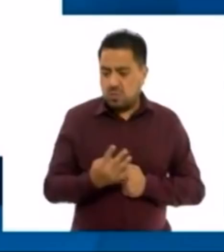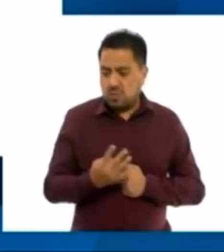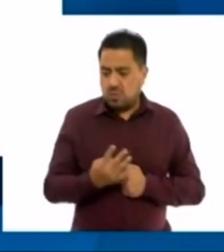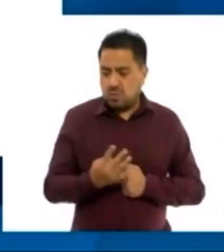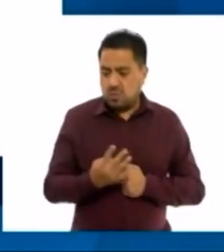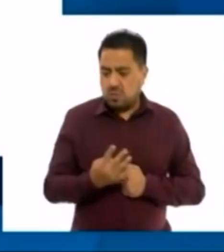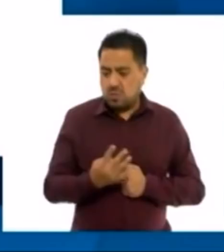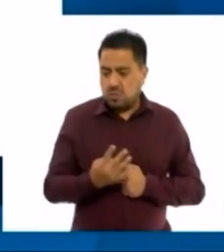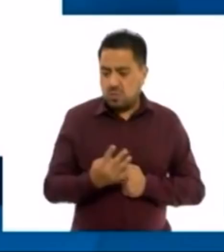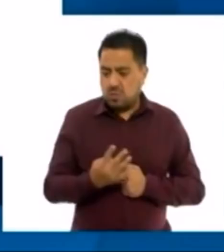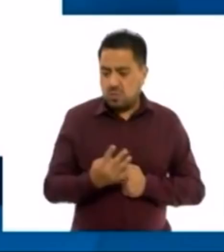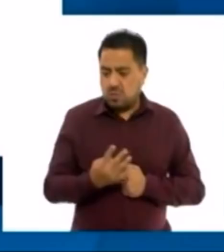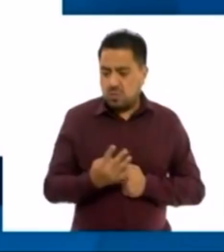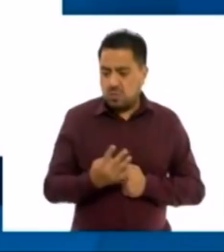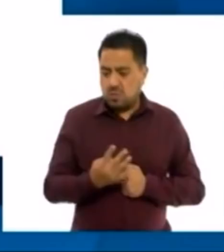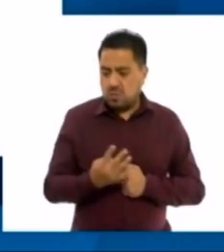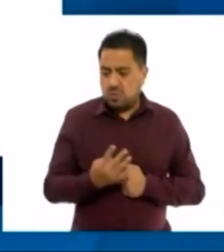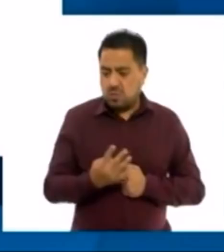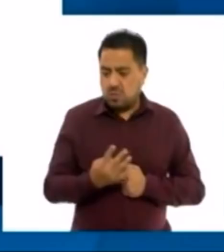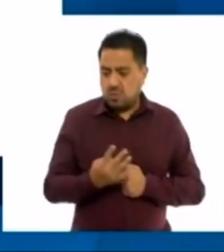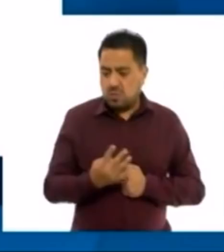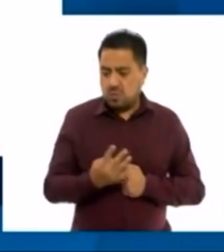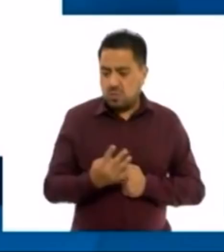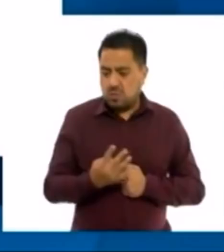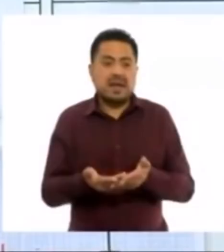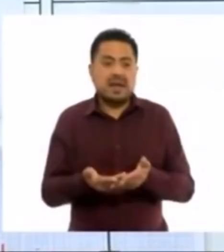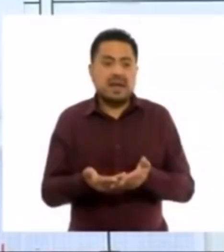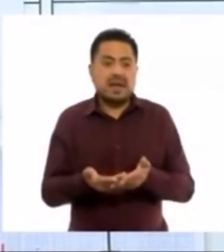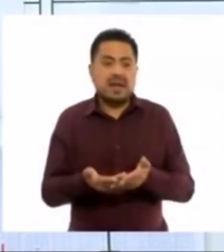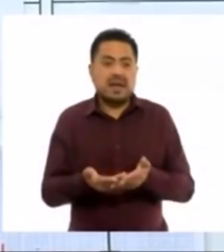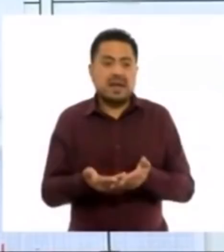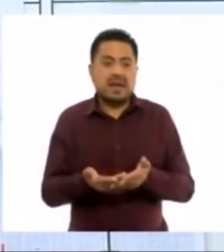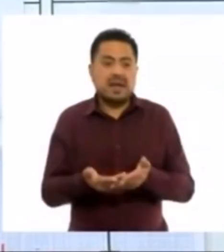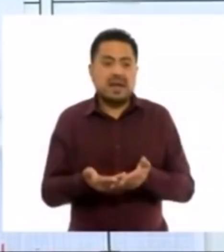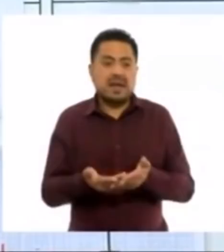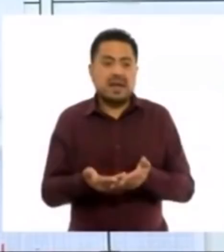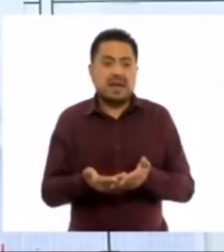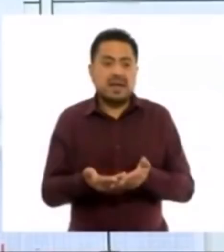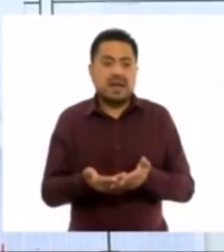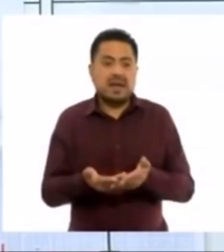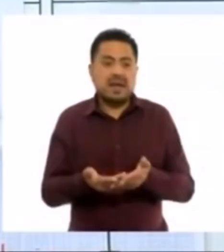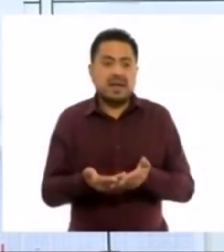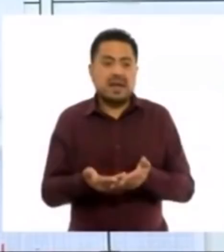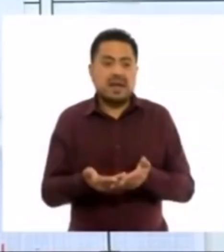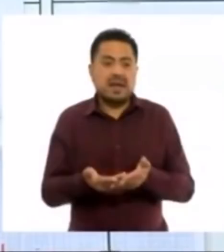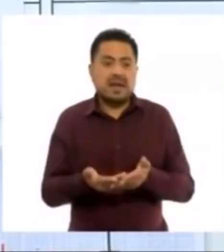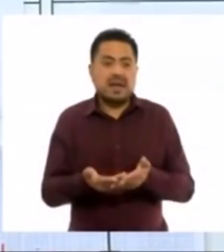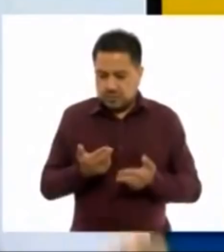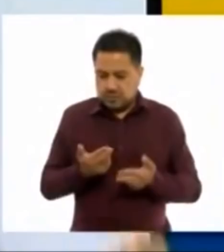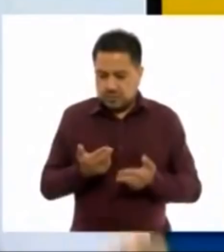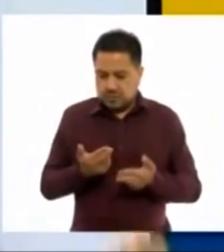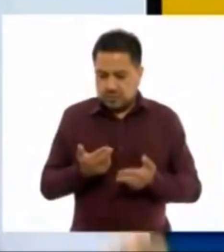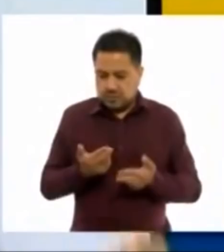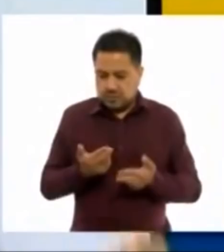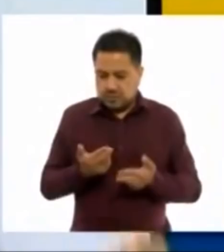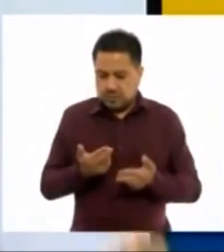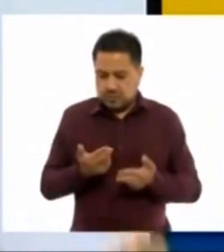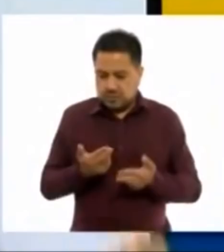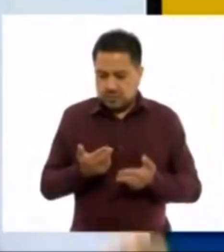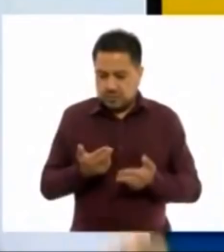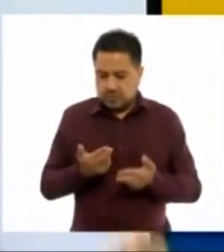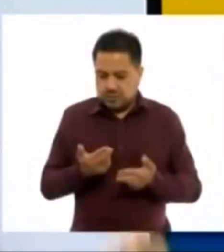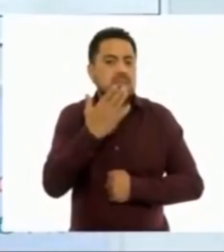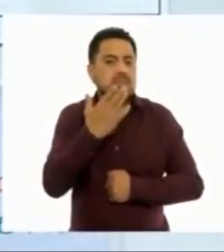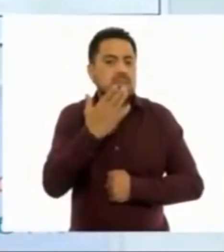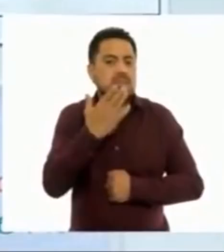del total representa el cociente y lo que nos sobra es el residuo. El martes tenía 83, así que ahora dividimos 83 entre 9 y nos toca